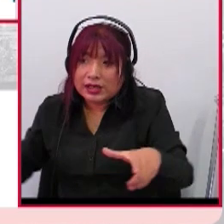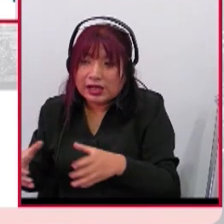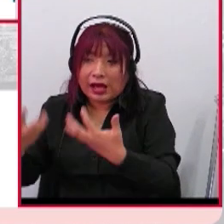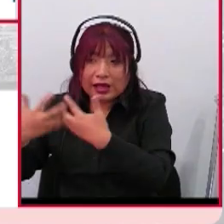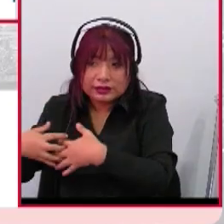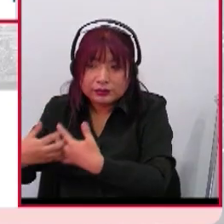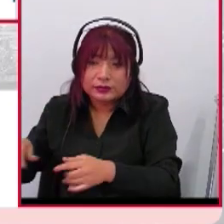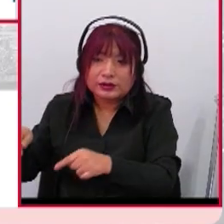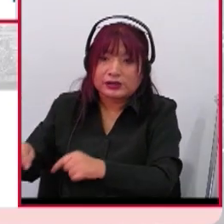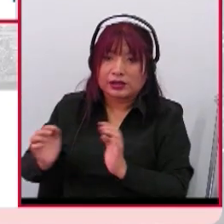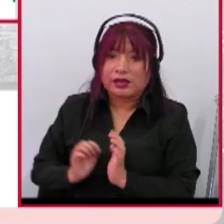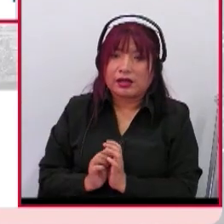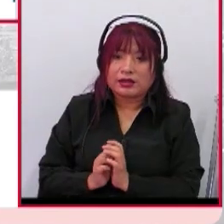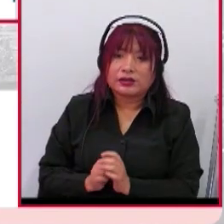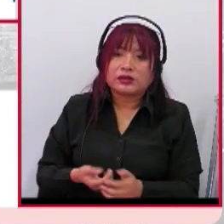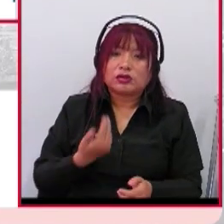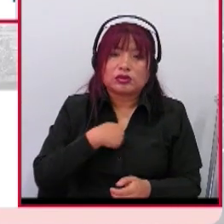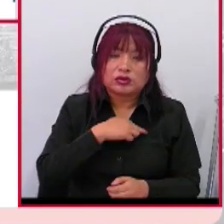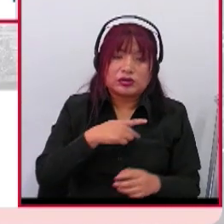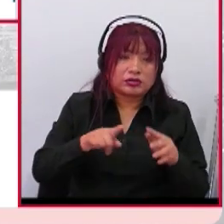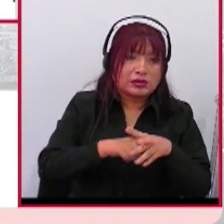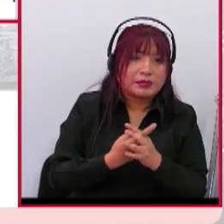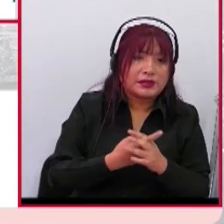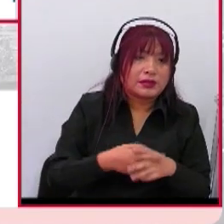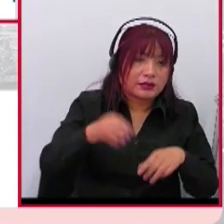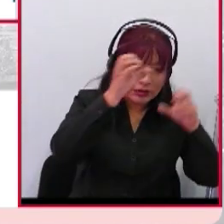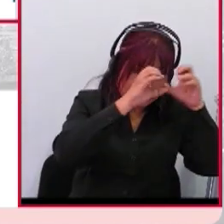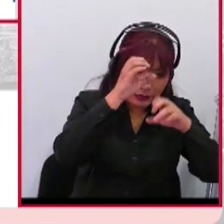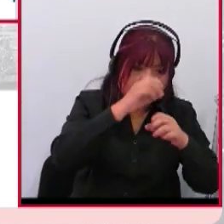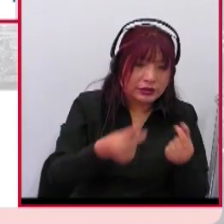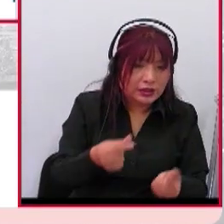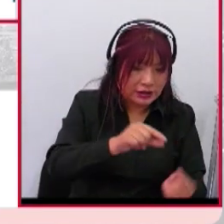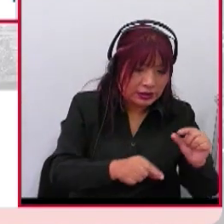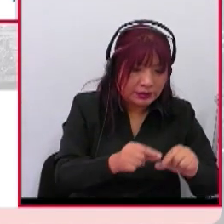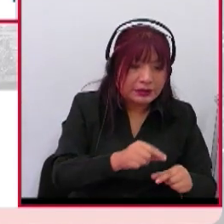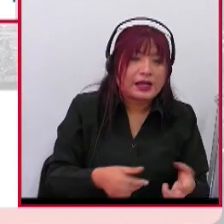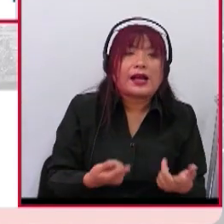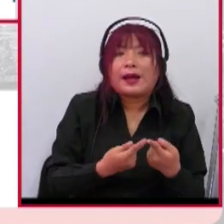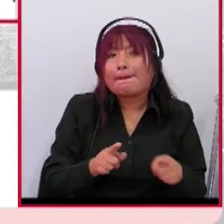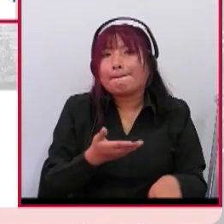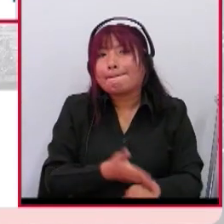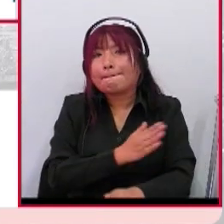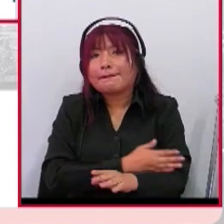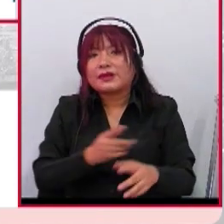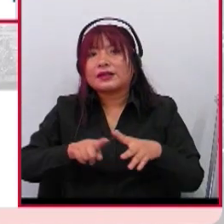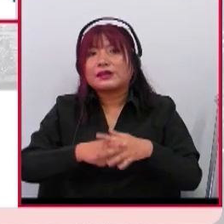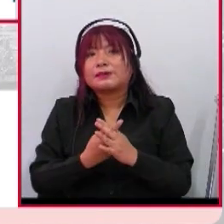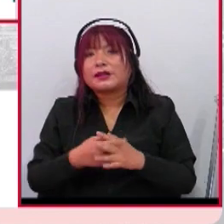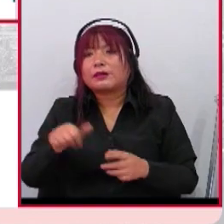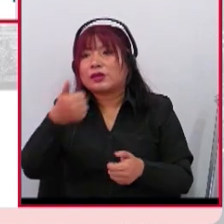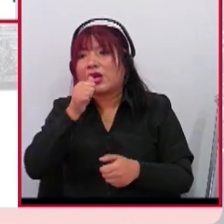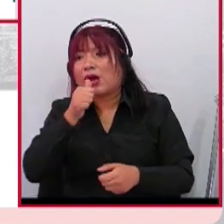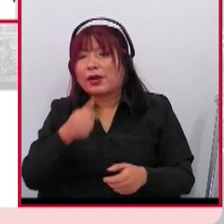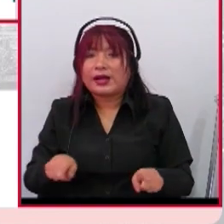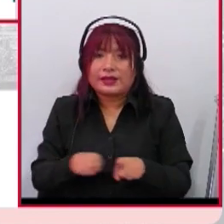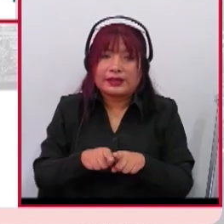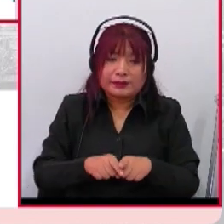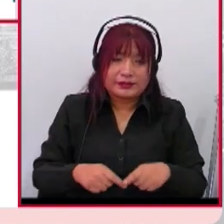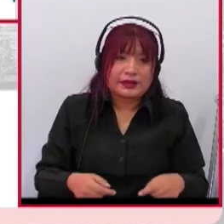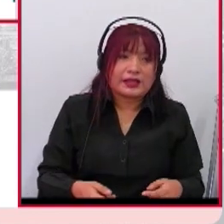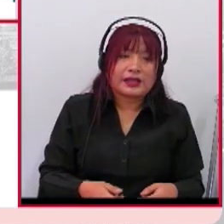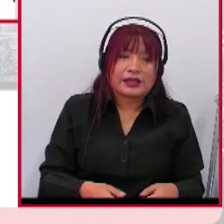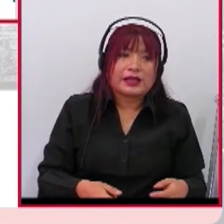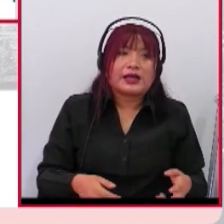fuimos arrancando por hitos, ¿no? Llenamos nuestros reactivos, arrancamos con agua, ingresamos con pulpa, primeramente